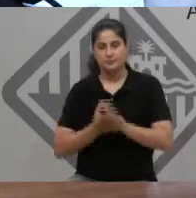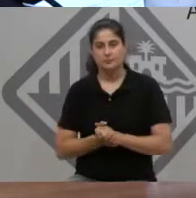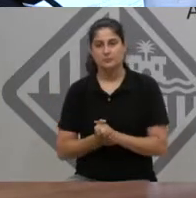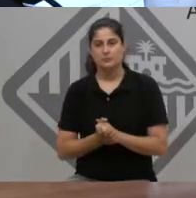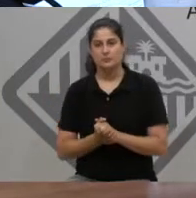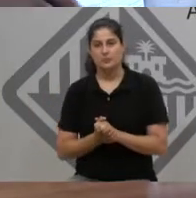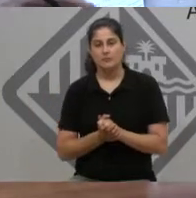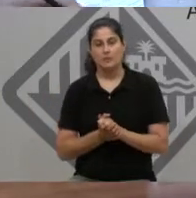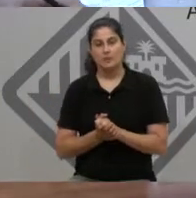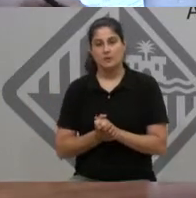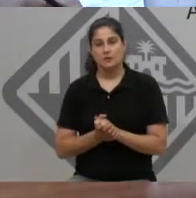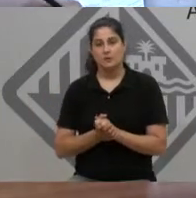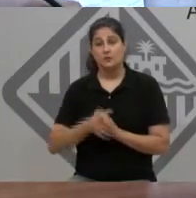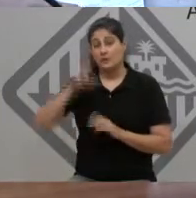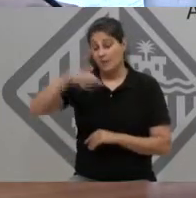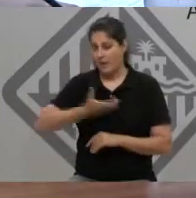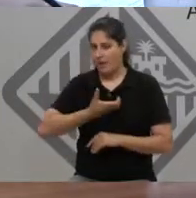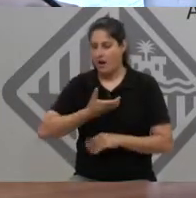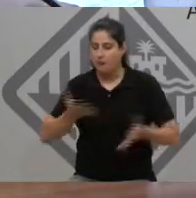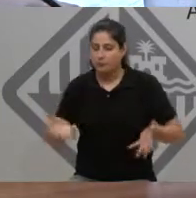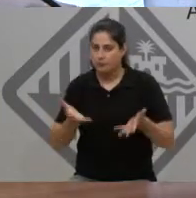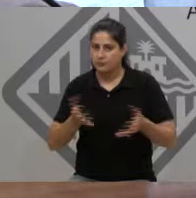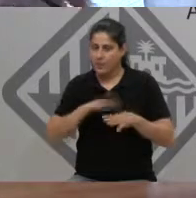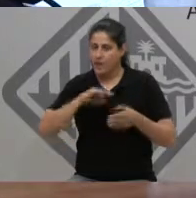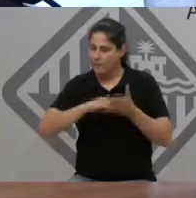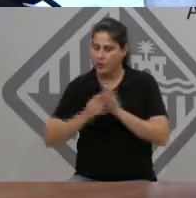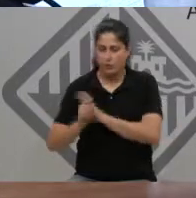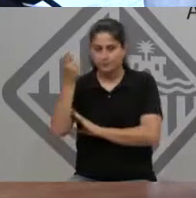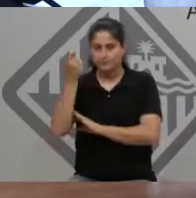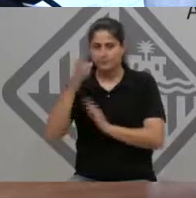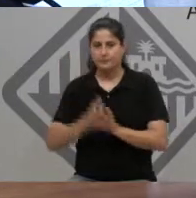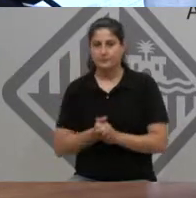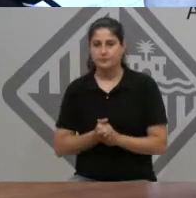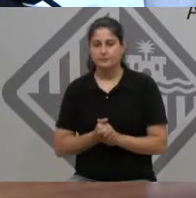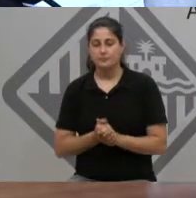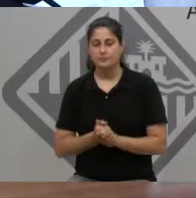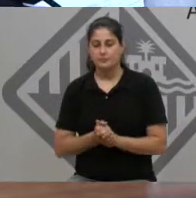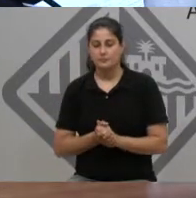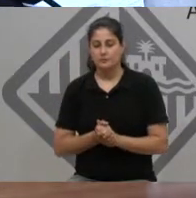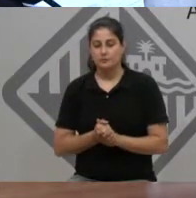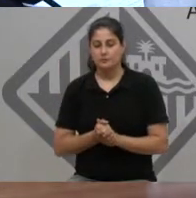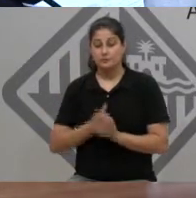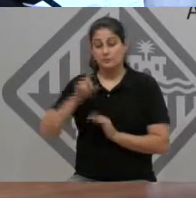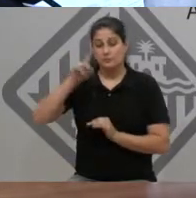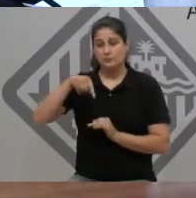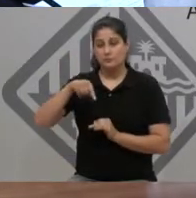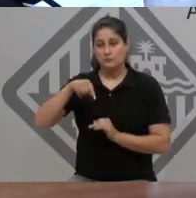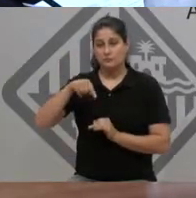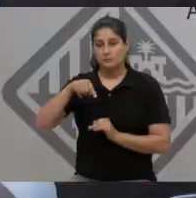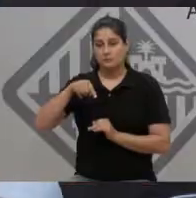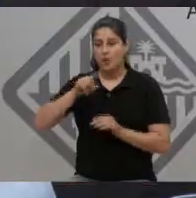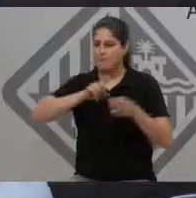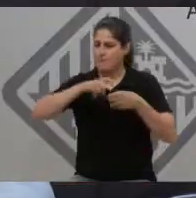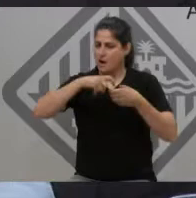con el empuje de la alcaldía y del propio alcalde para la consecución de este proyecto. Y también vamos a continuar con la participación